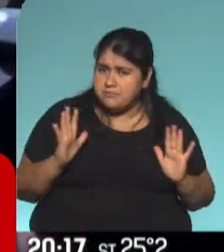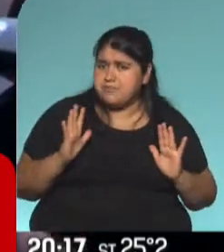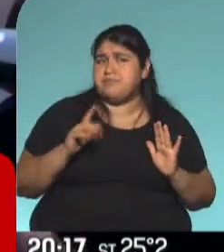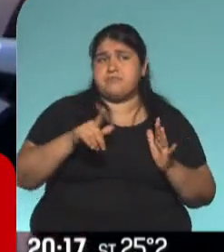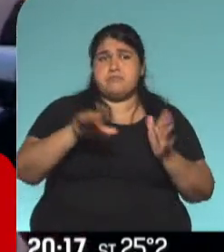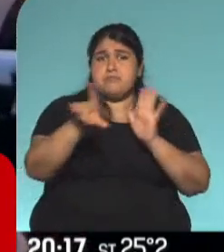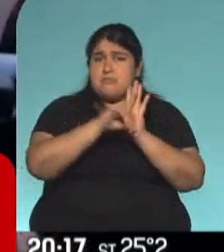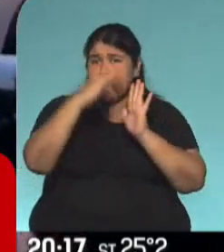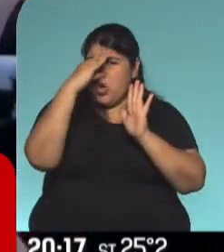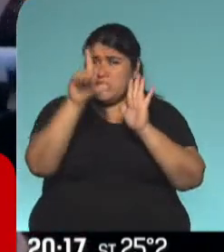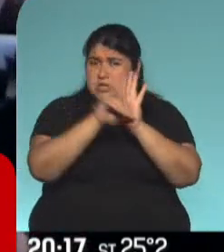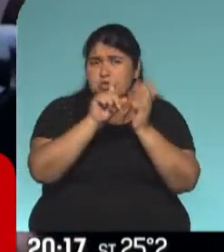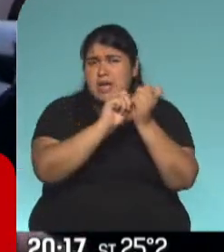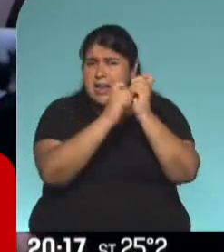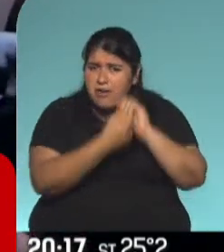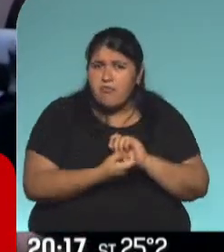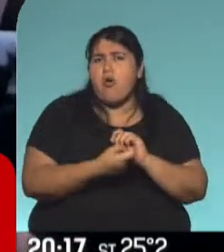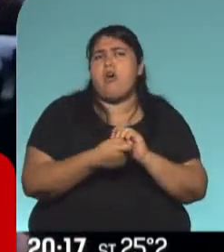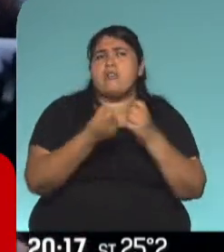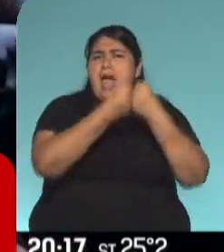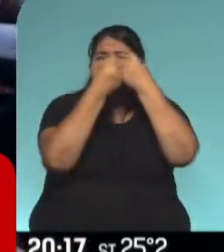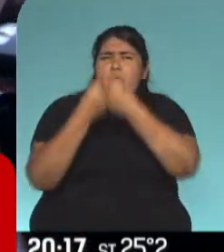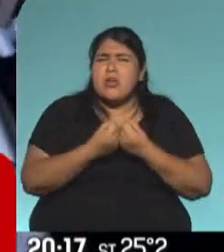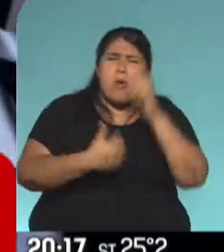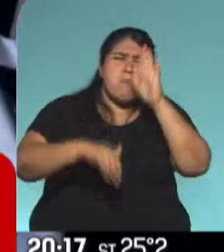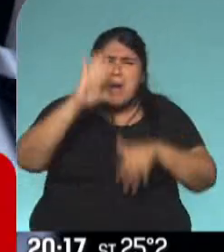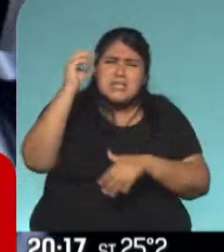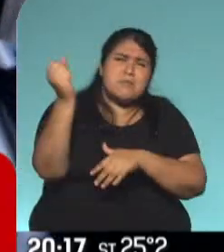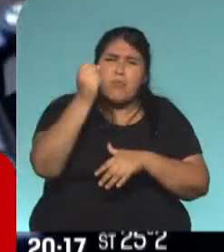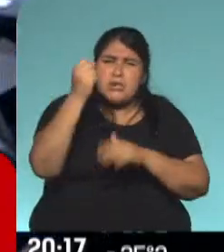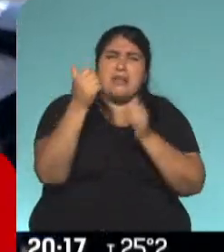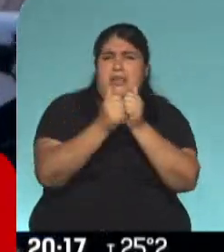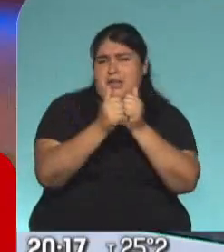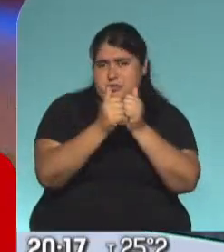una reforma constitucional que se hizo por consenso, la más importante de la historia.